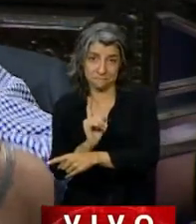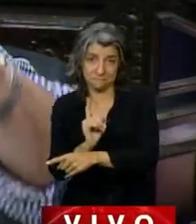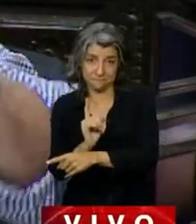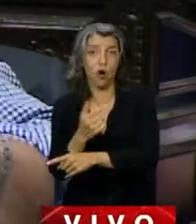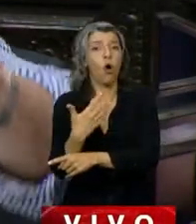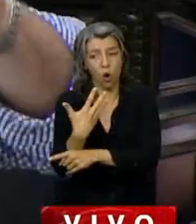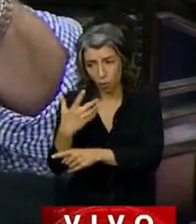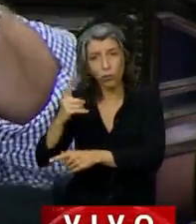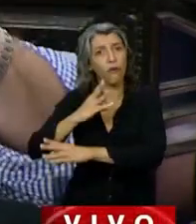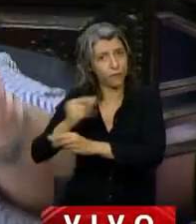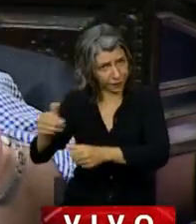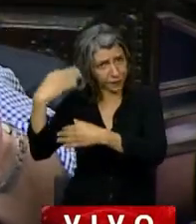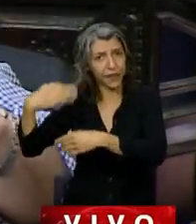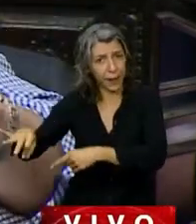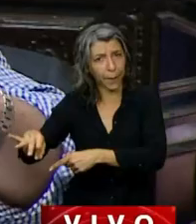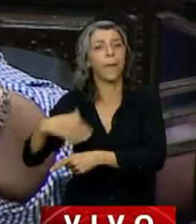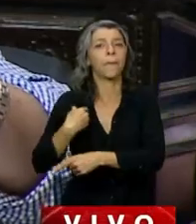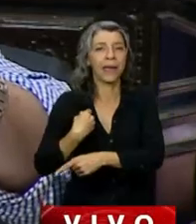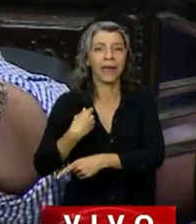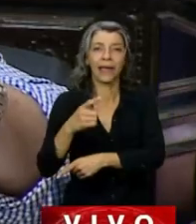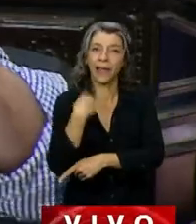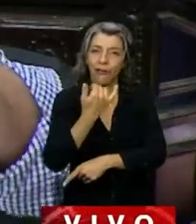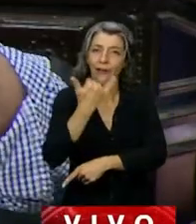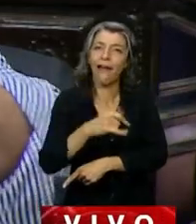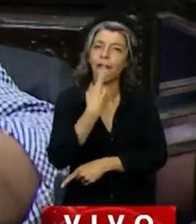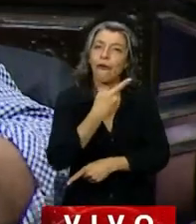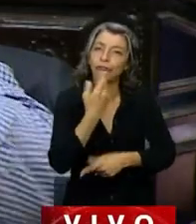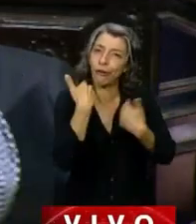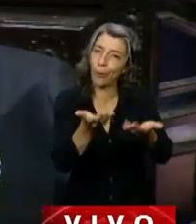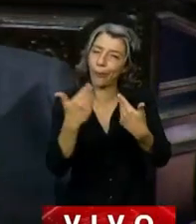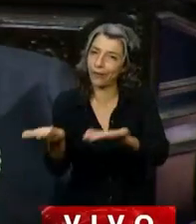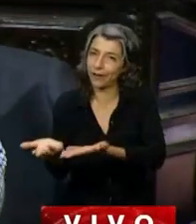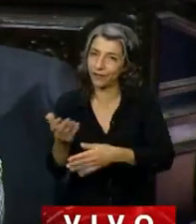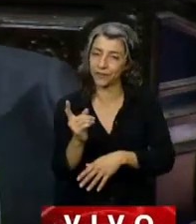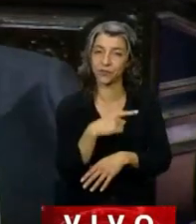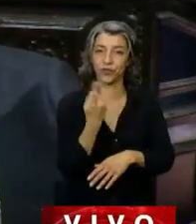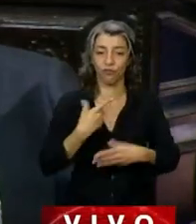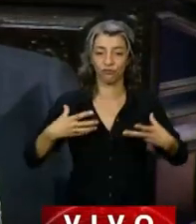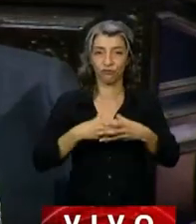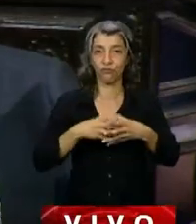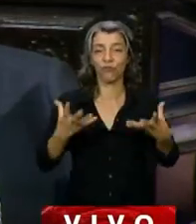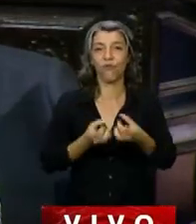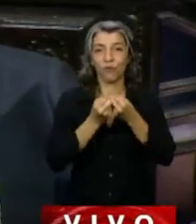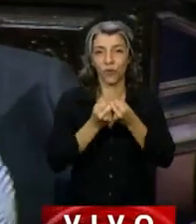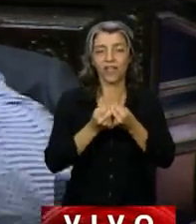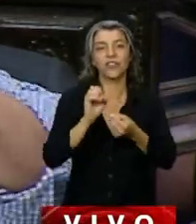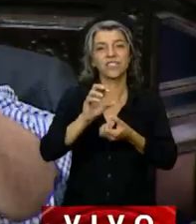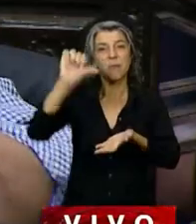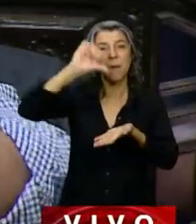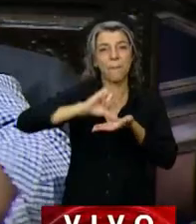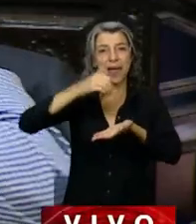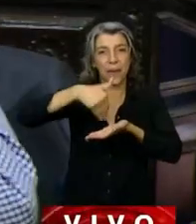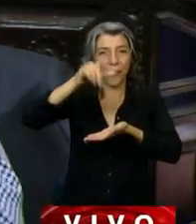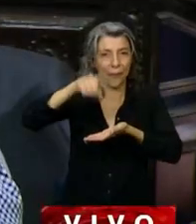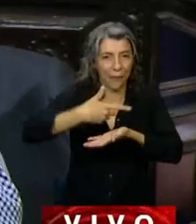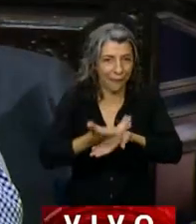queremos terminar los privilegios en la Argentina, nosotros en la Fundación País por Venir ya encontramos